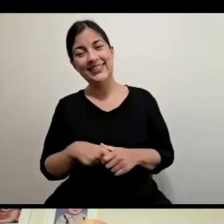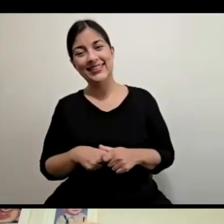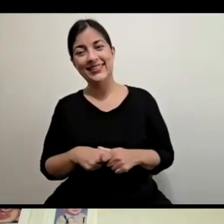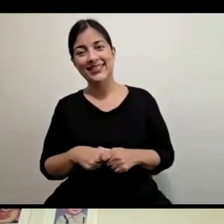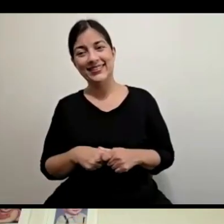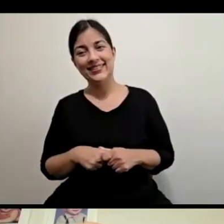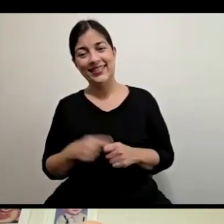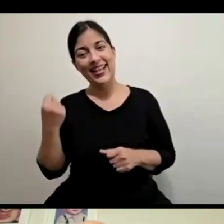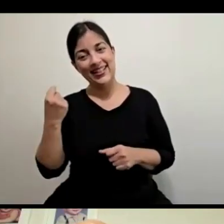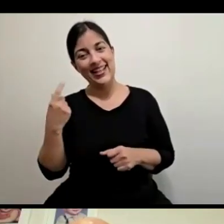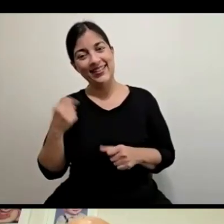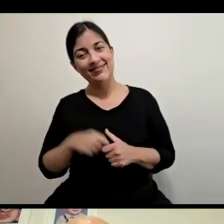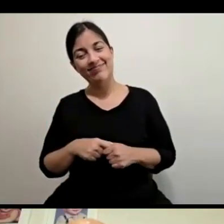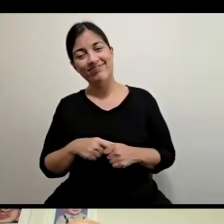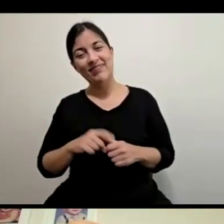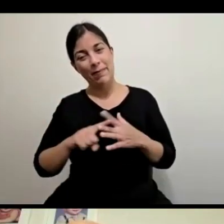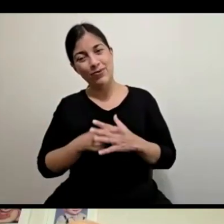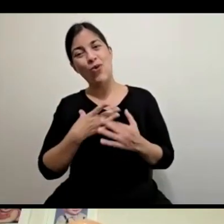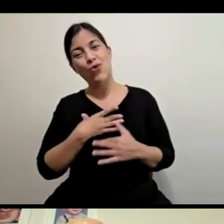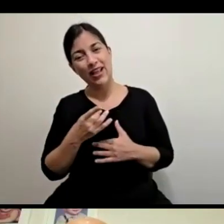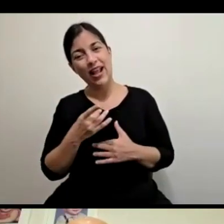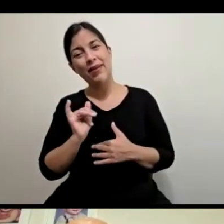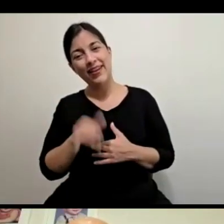¿entiendes? Empezó a gustarme la cosa.